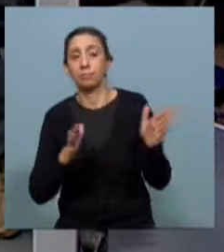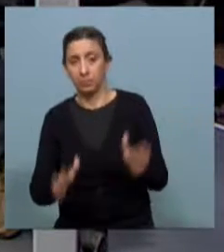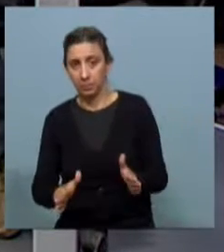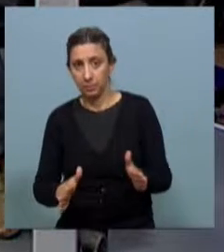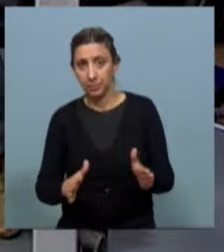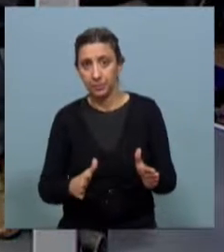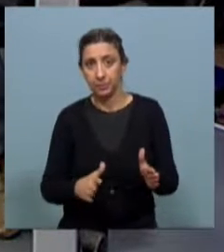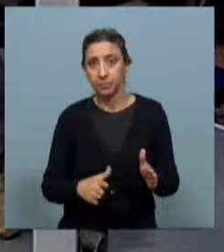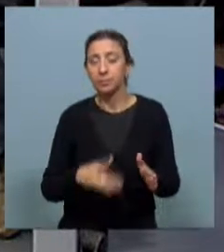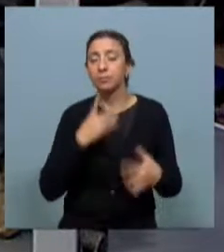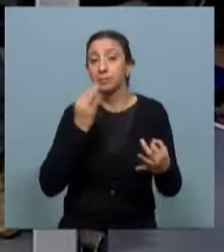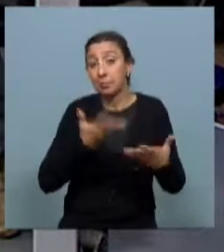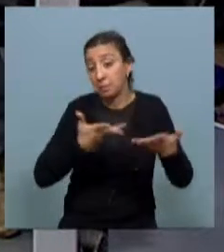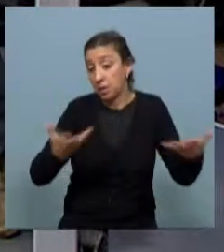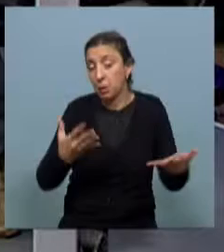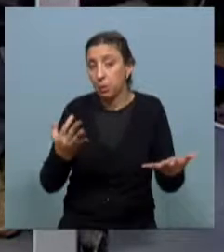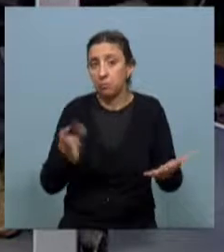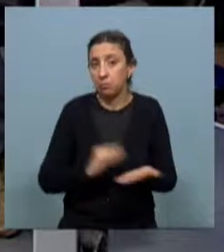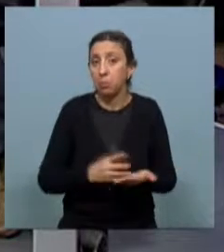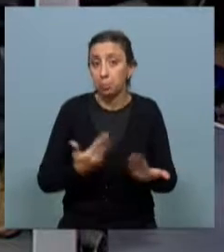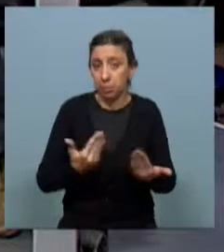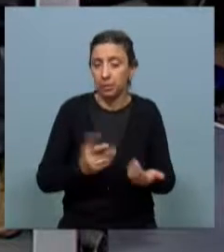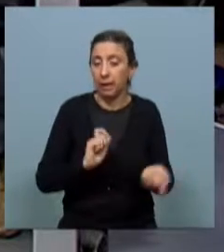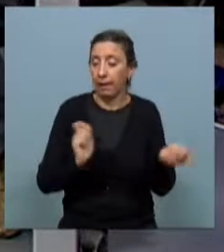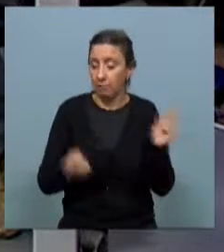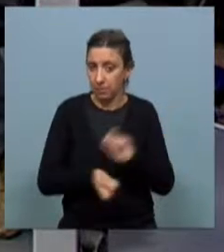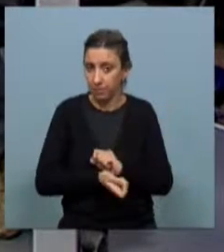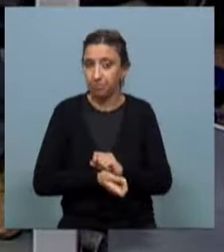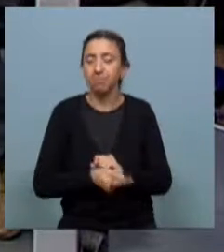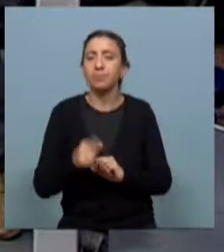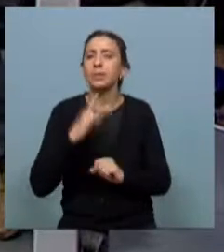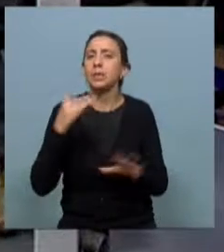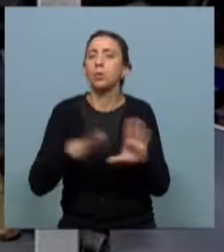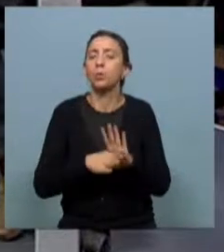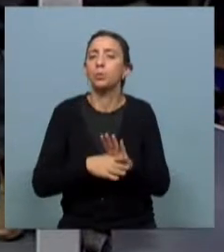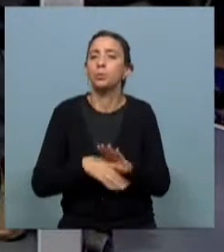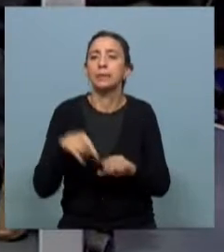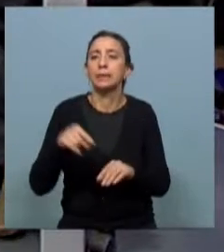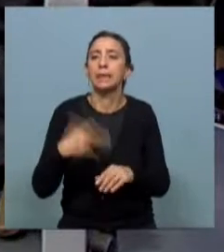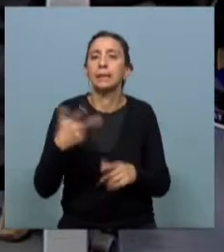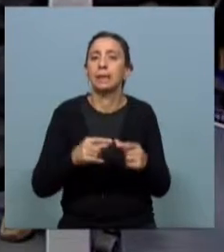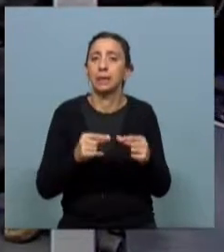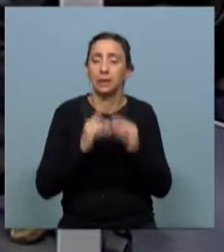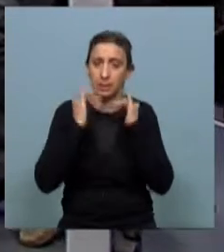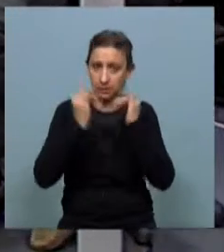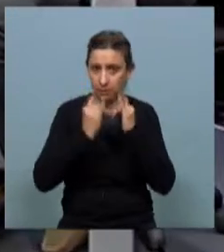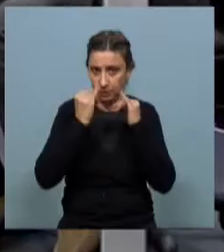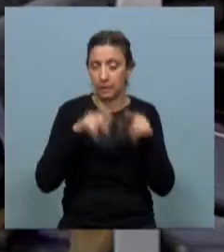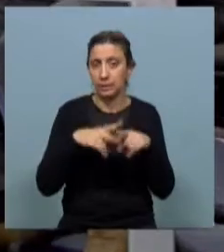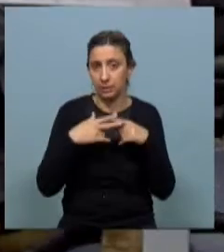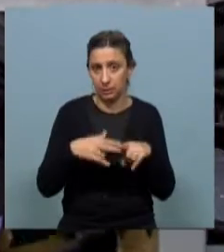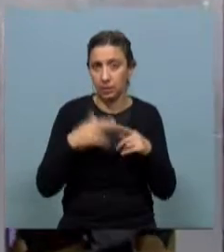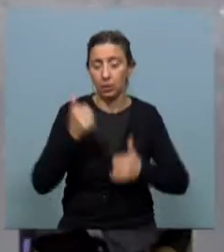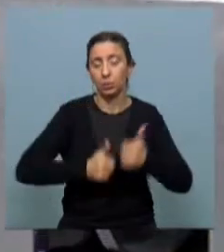llevar a escala real o a una escala más grande. Uh-huh. Justamente lo que vos me estás contando lo tenemos en este tercer informe. Los talleres de